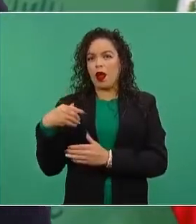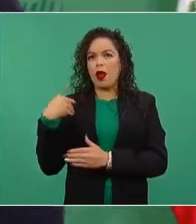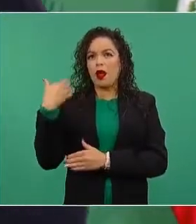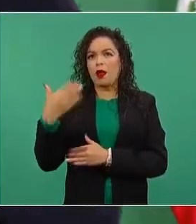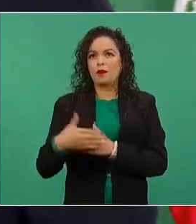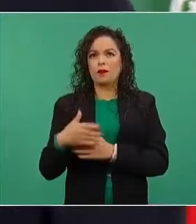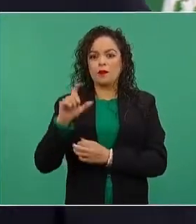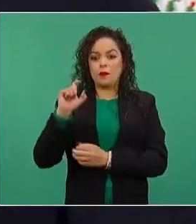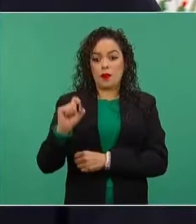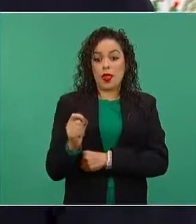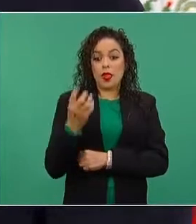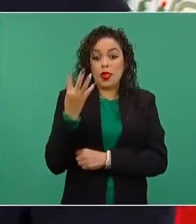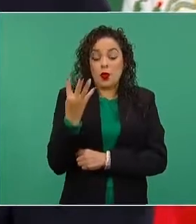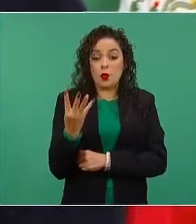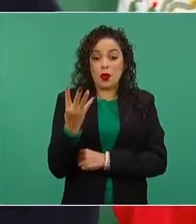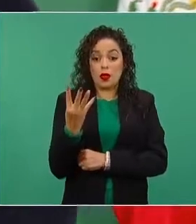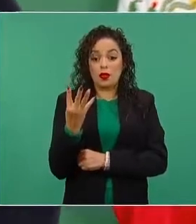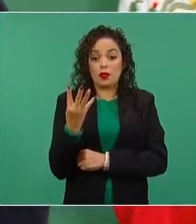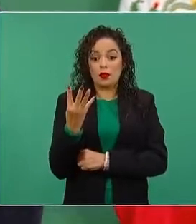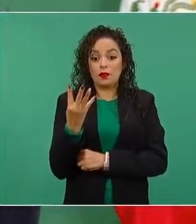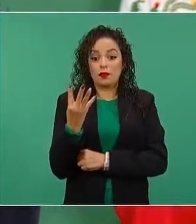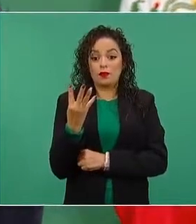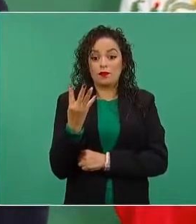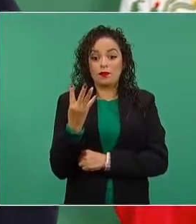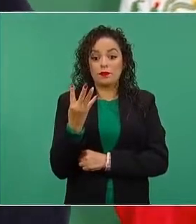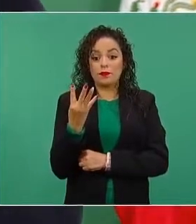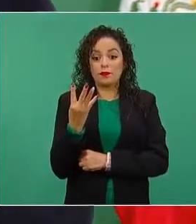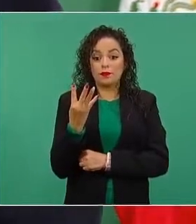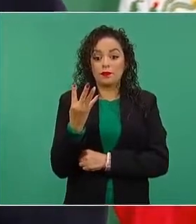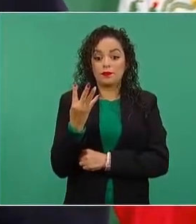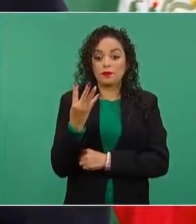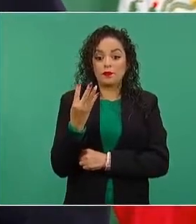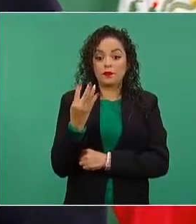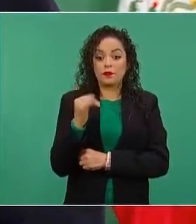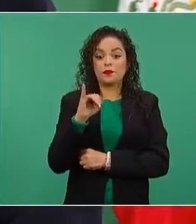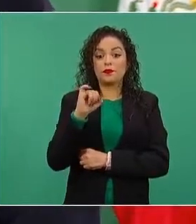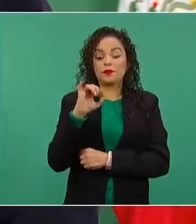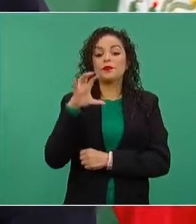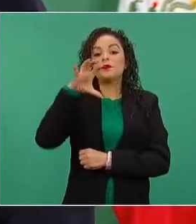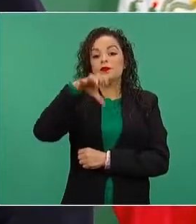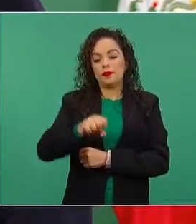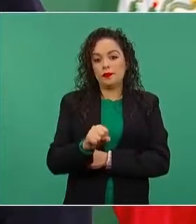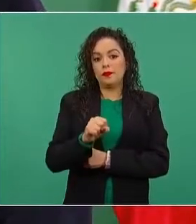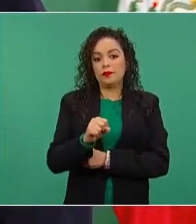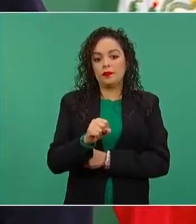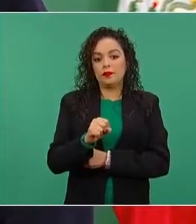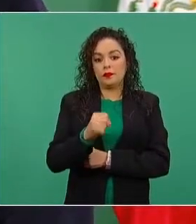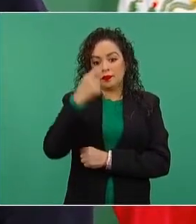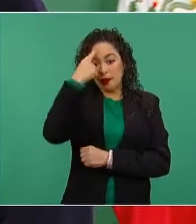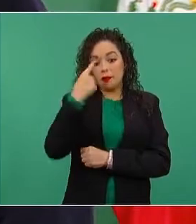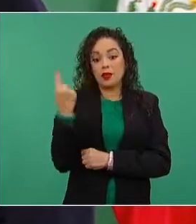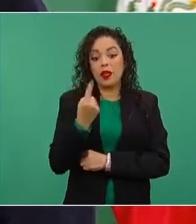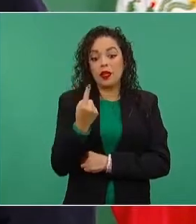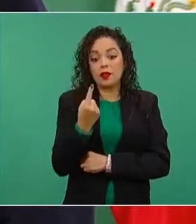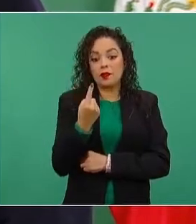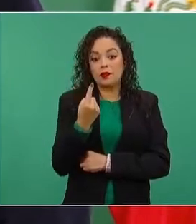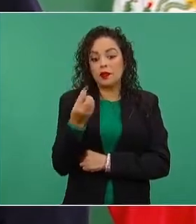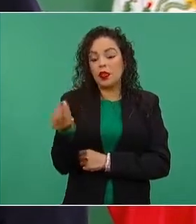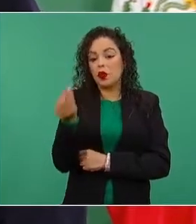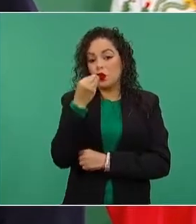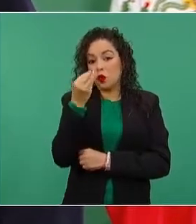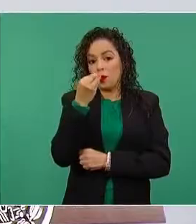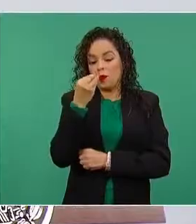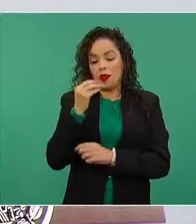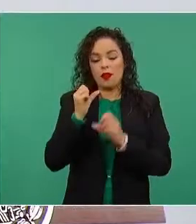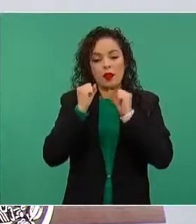pues ya va a alcanzar para la comida. Se va a tener garantizada